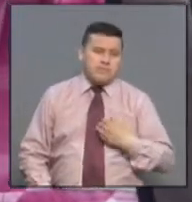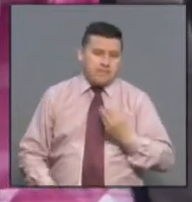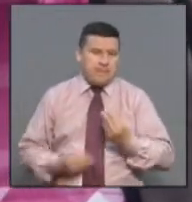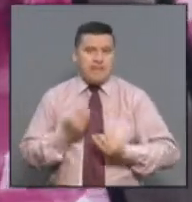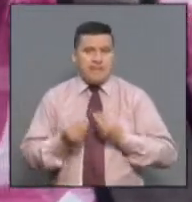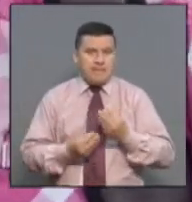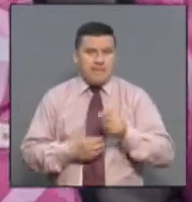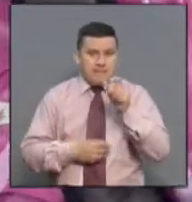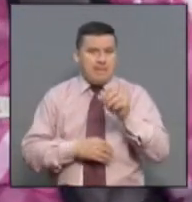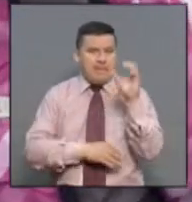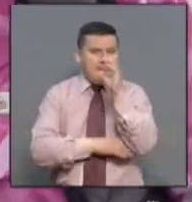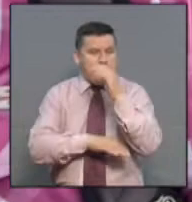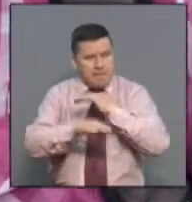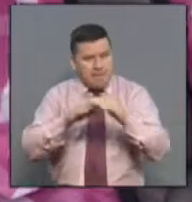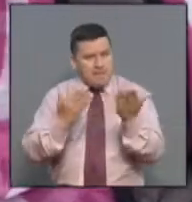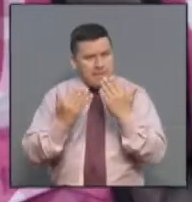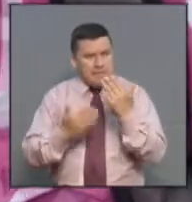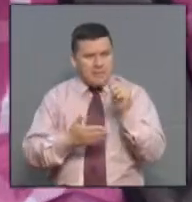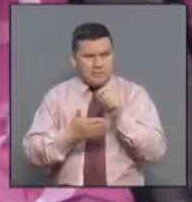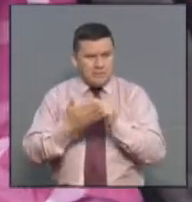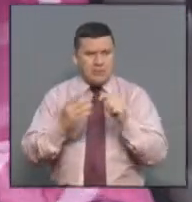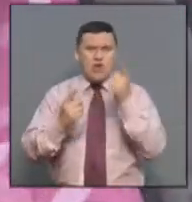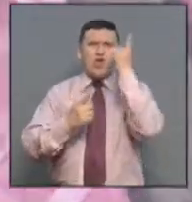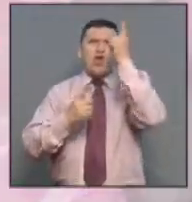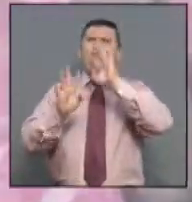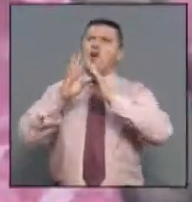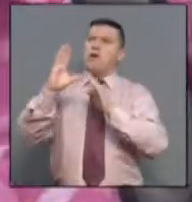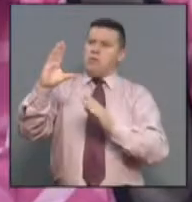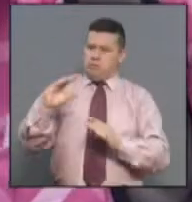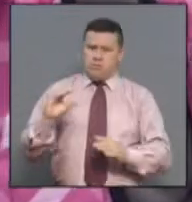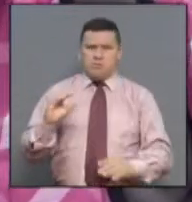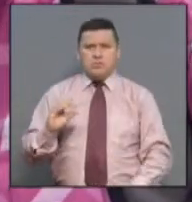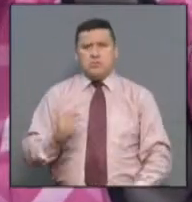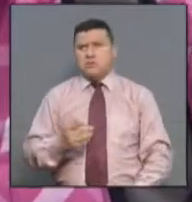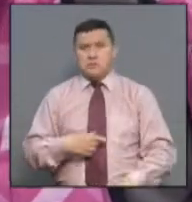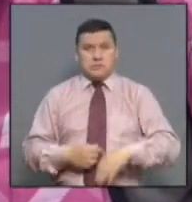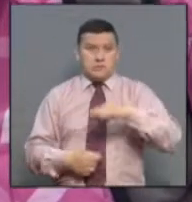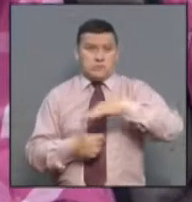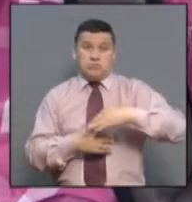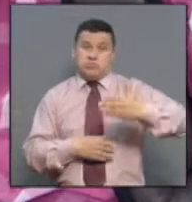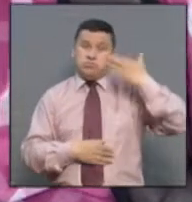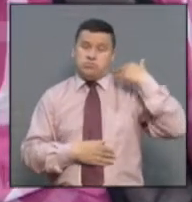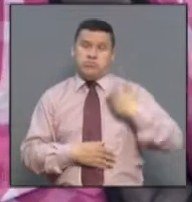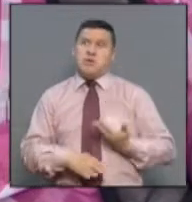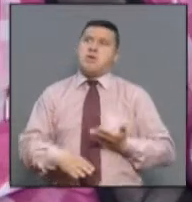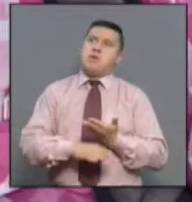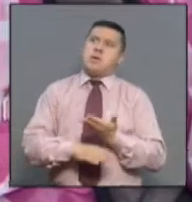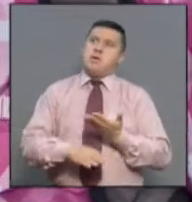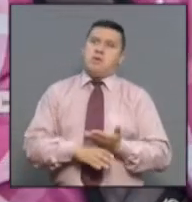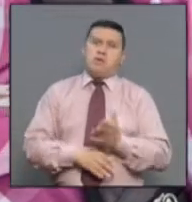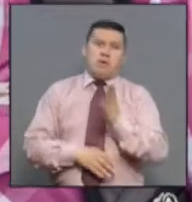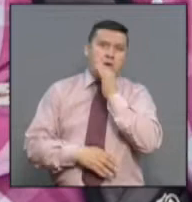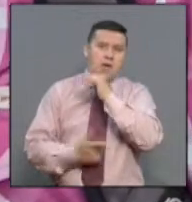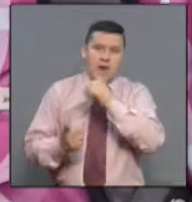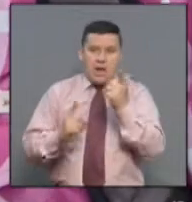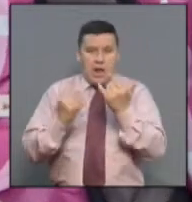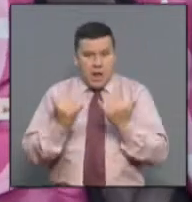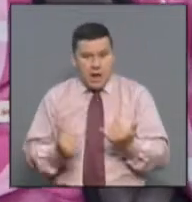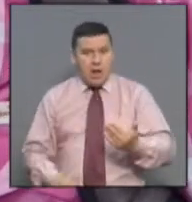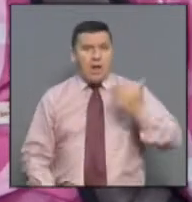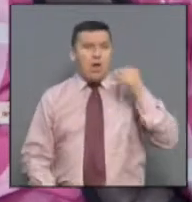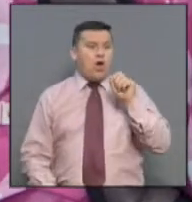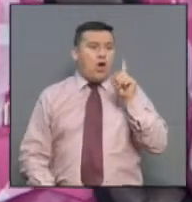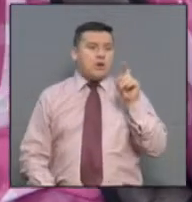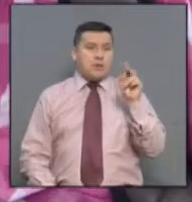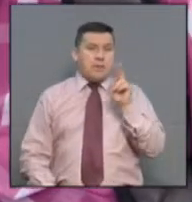la gente de Colombia para rebajarles el sueldo a los congresistas. Porque en estas elecciones pasadas reclamamos y que todavía no estaba lista, y la anterior del